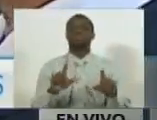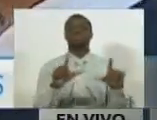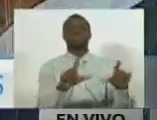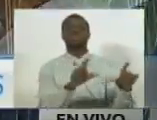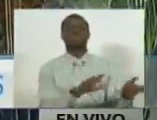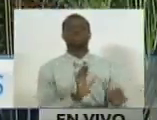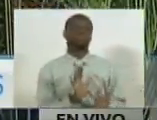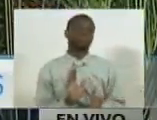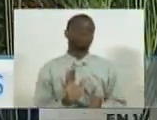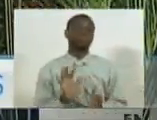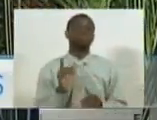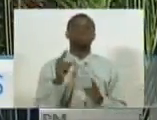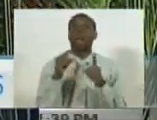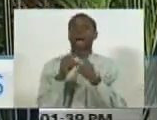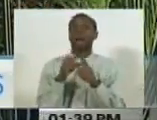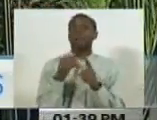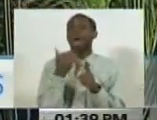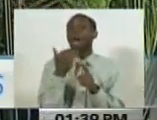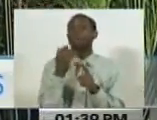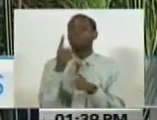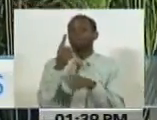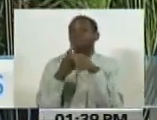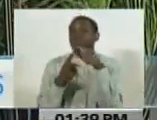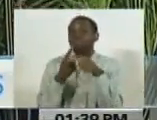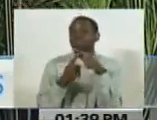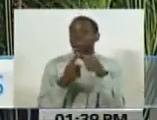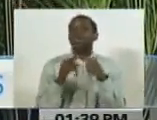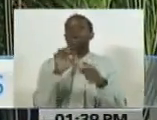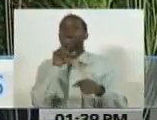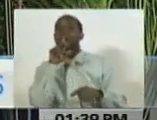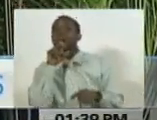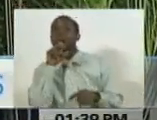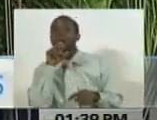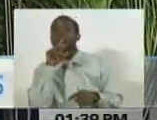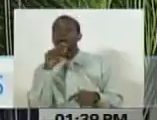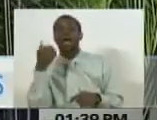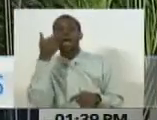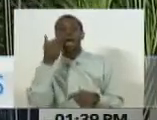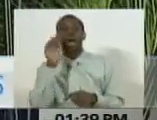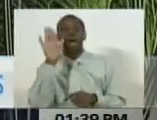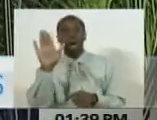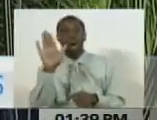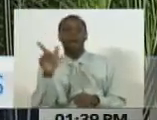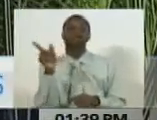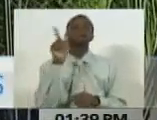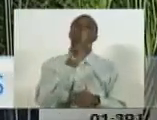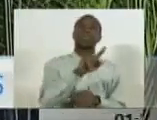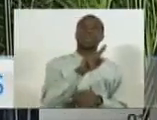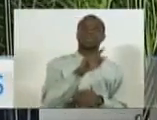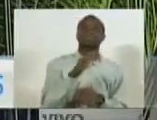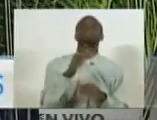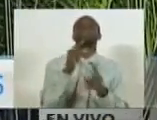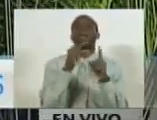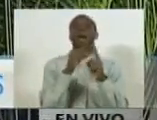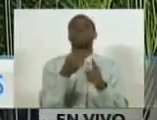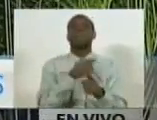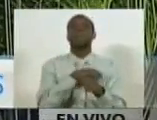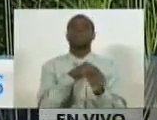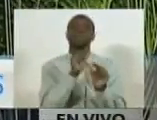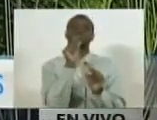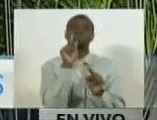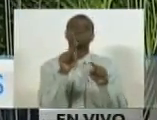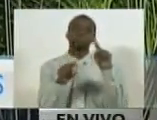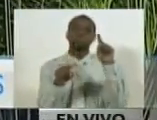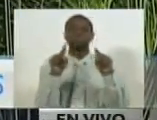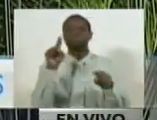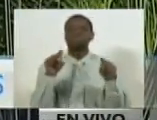juanet, neni, en la joscane, ujutu, motame, ñacupune, mota, bocune, y sopene, casca, cuanetich,